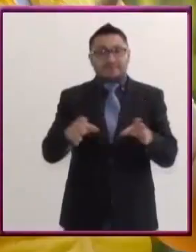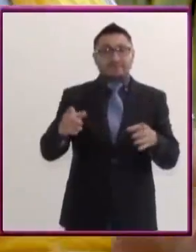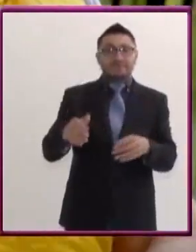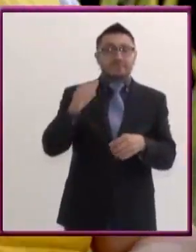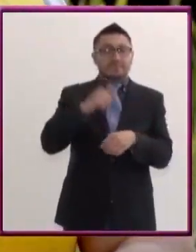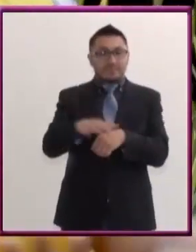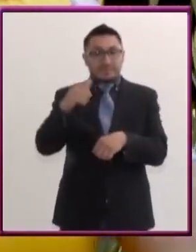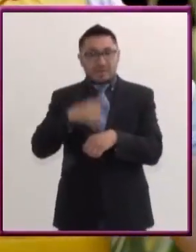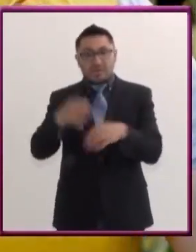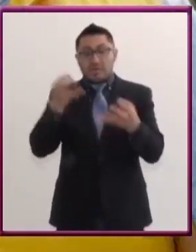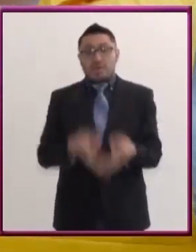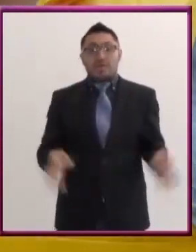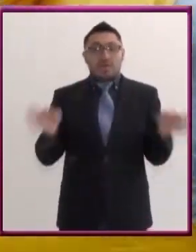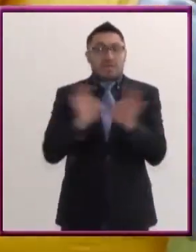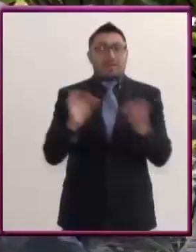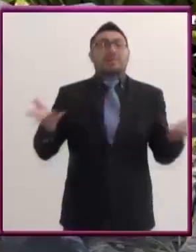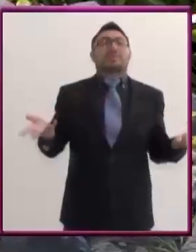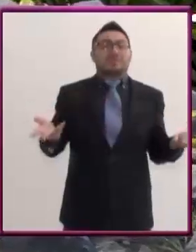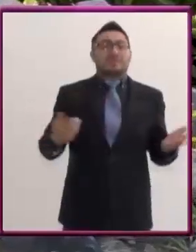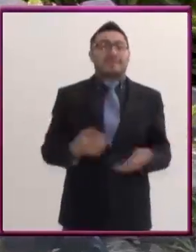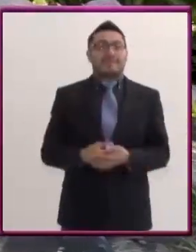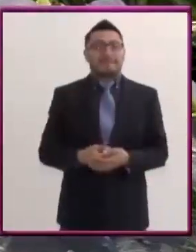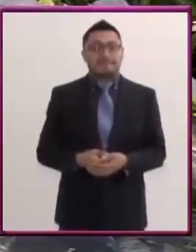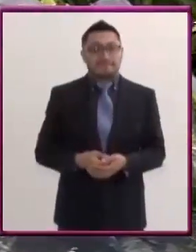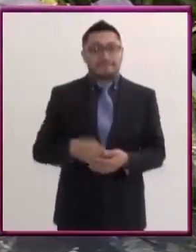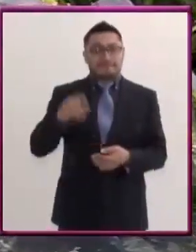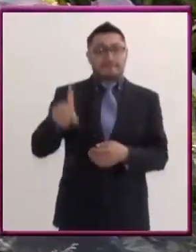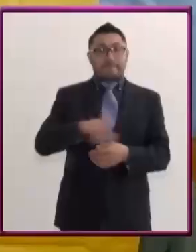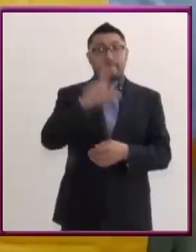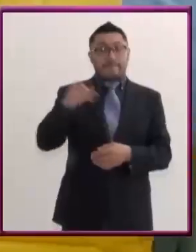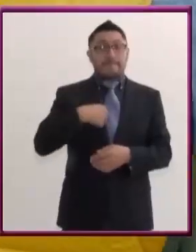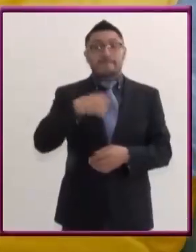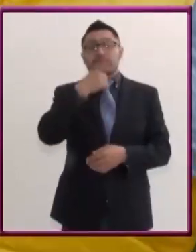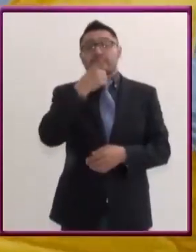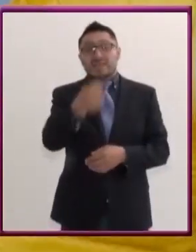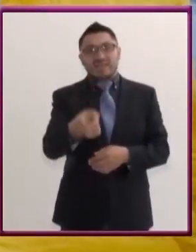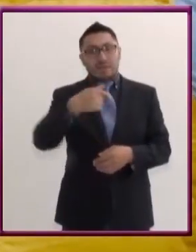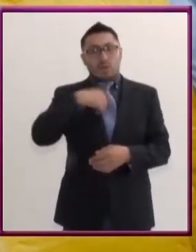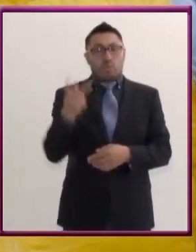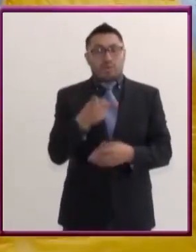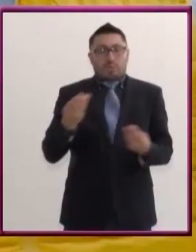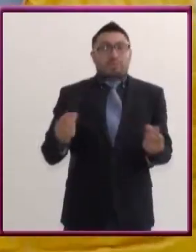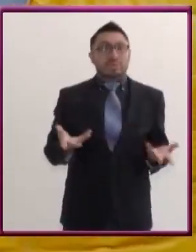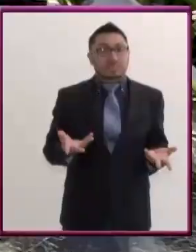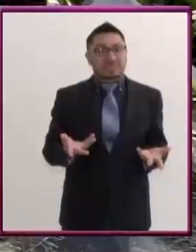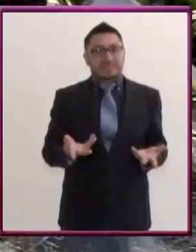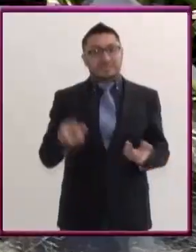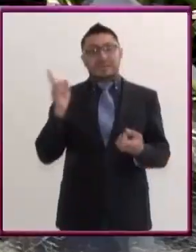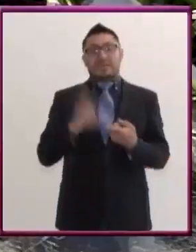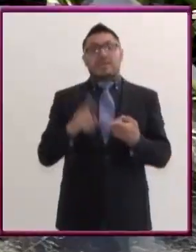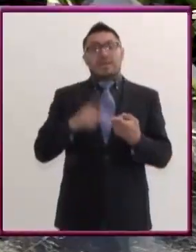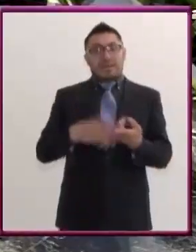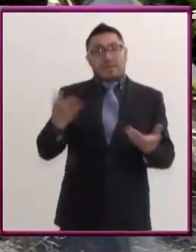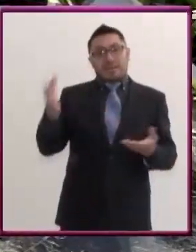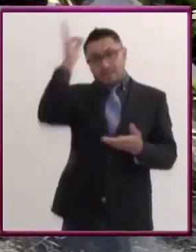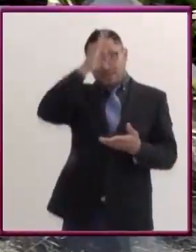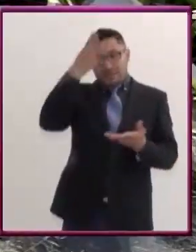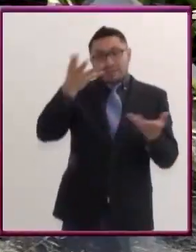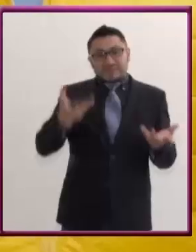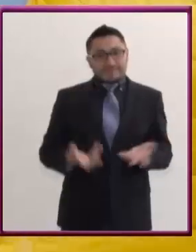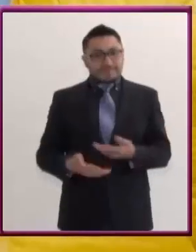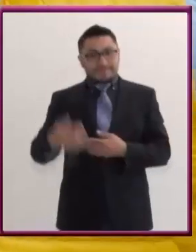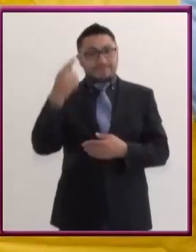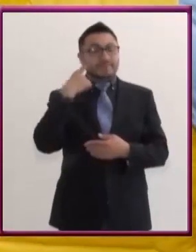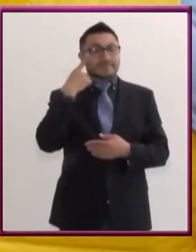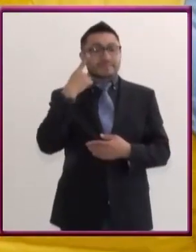volvió esta constante tan importante? Ajá. Y luego dices que yo soy la que hace un montón de preguntas. Pero ¿quién ahora es el filósofo, eh?